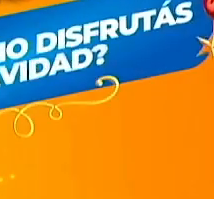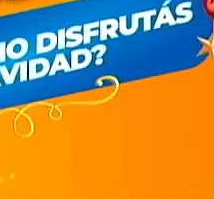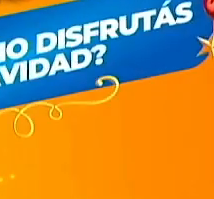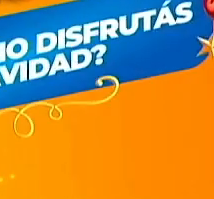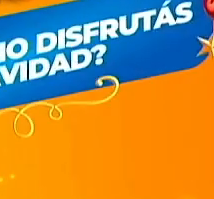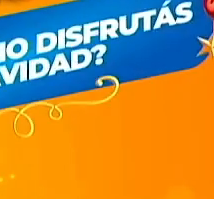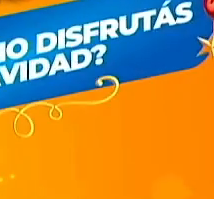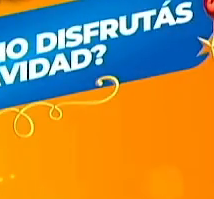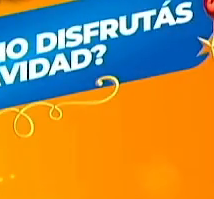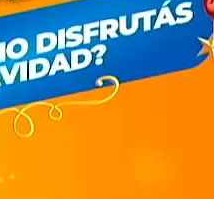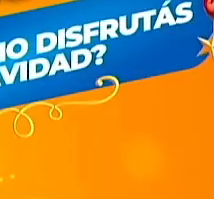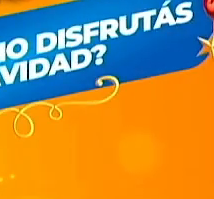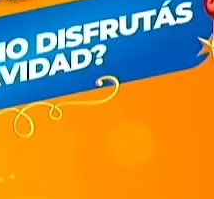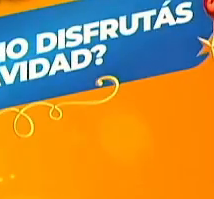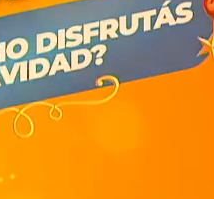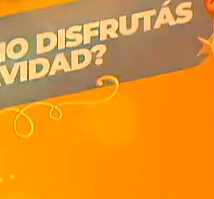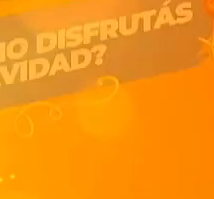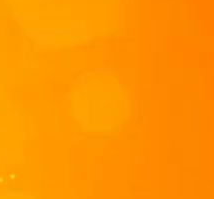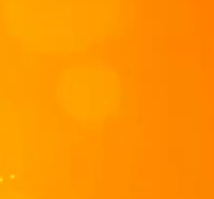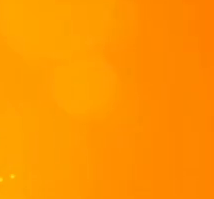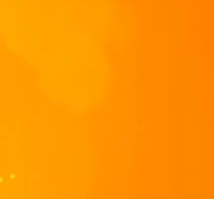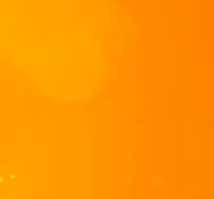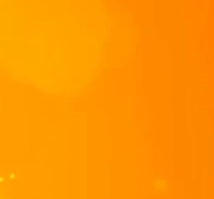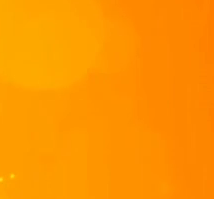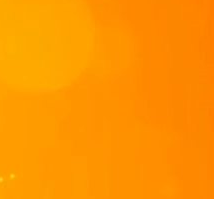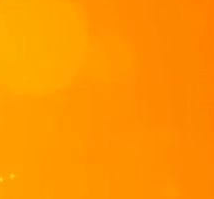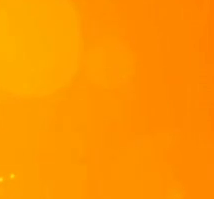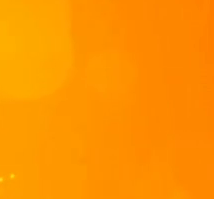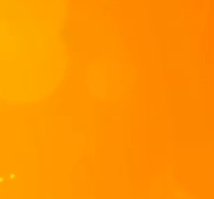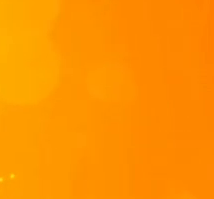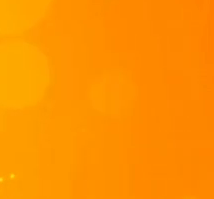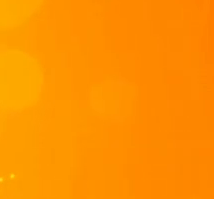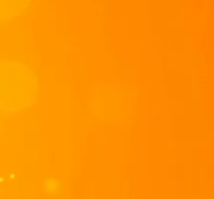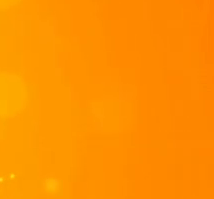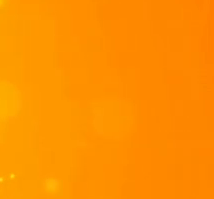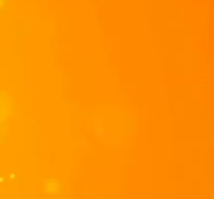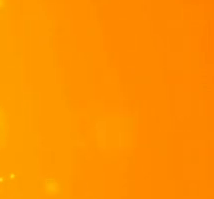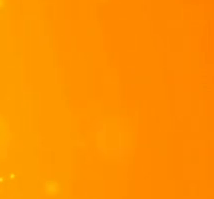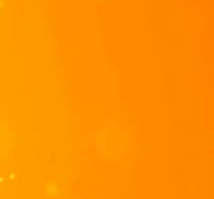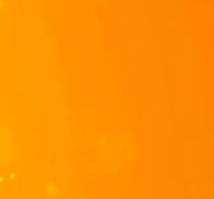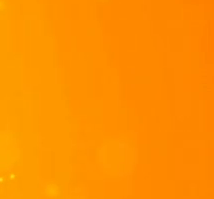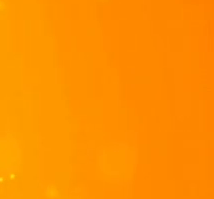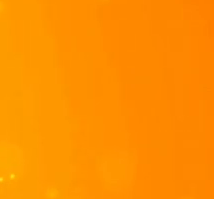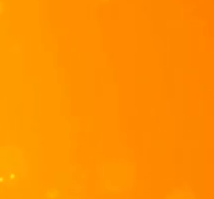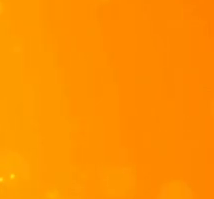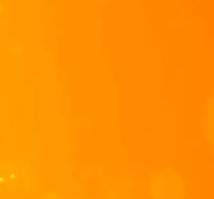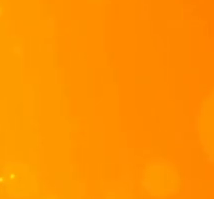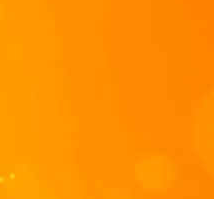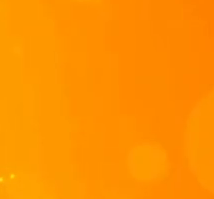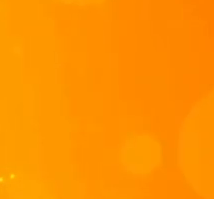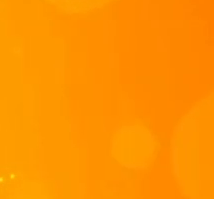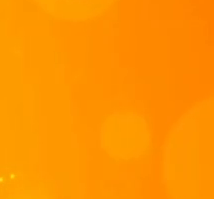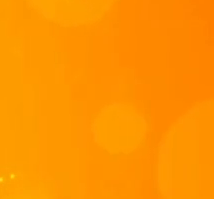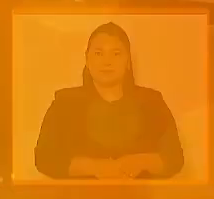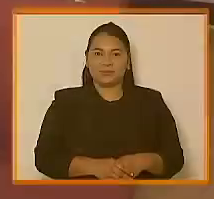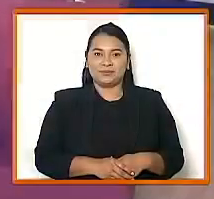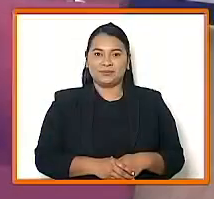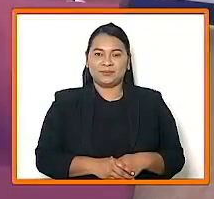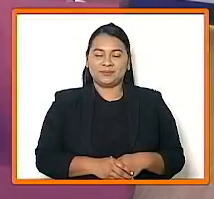emoción, mucha suerte tendré. Bienvenidos al sorteo Loto. ¡Loto! Te cambia la vida.